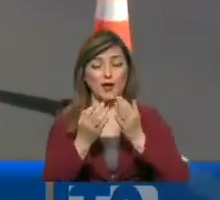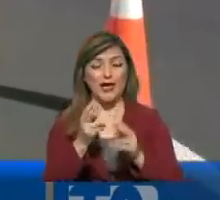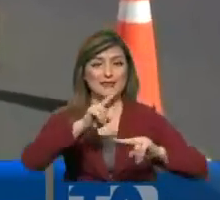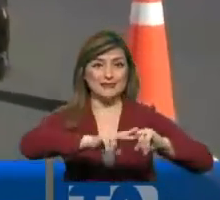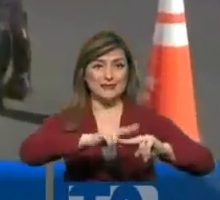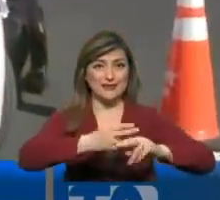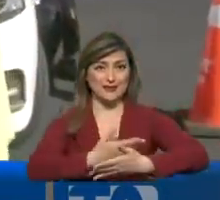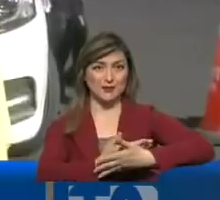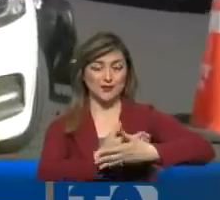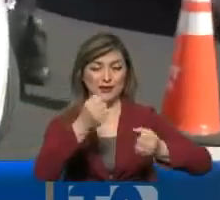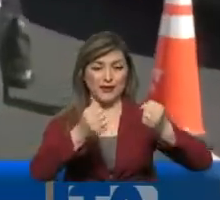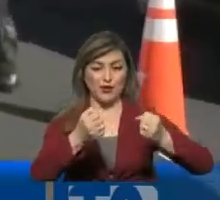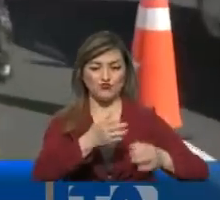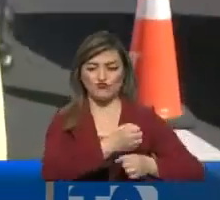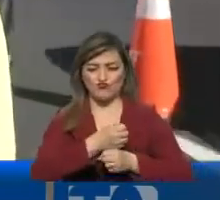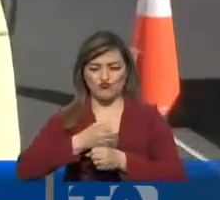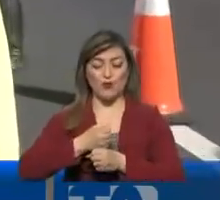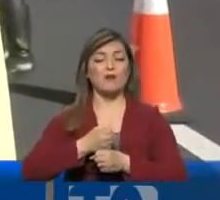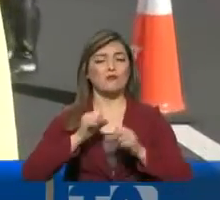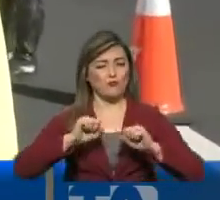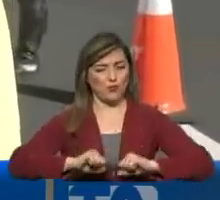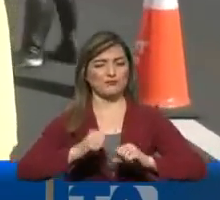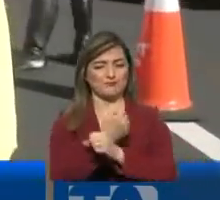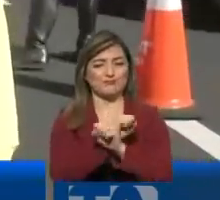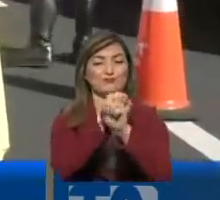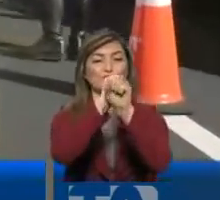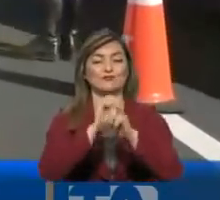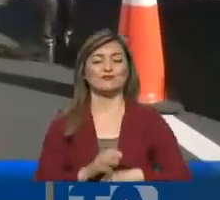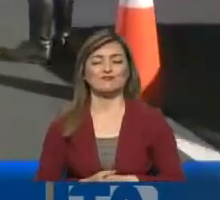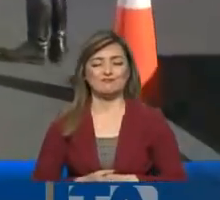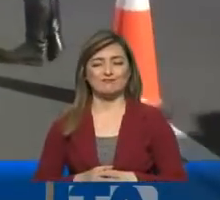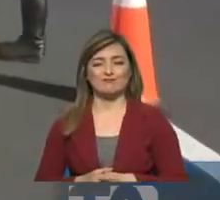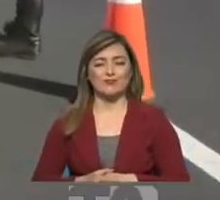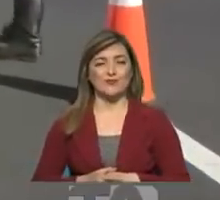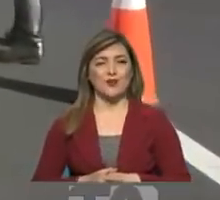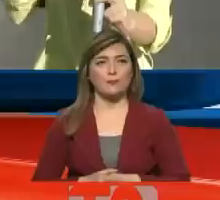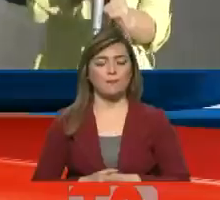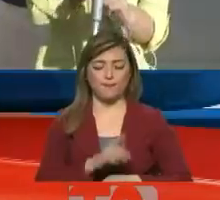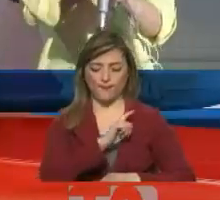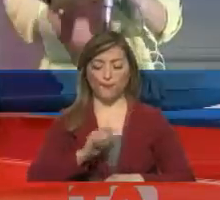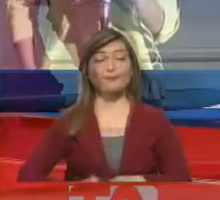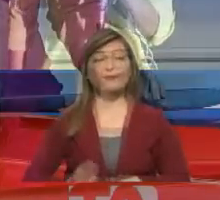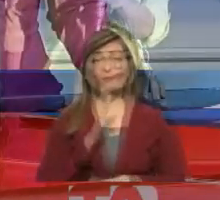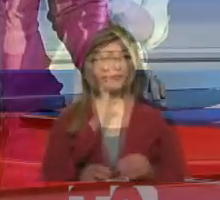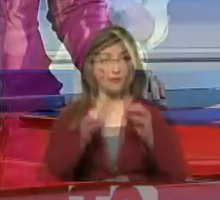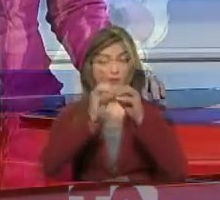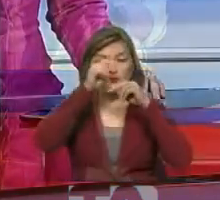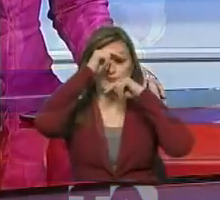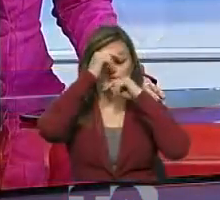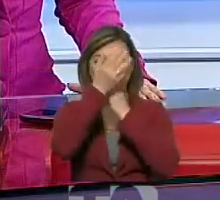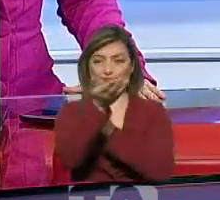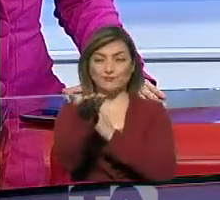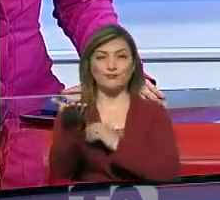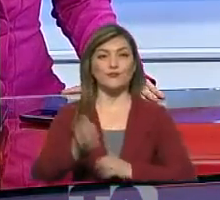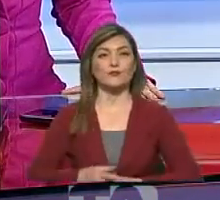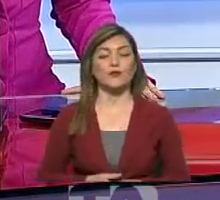todas aquellas personas que van con usted acompañándolo en el vehículo mientras usted conduce. Así que a usar todo siempre el cinturón. Más noticias para